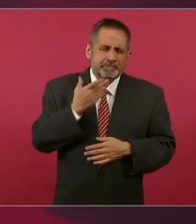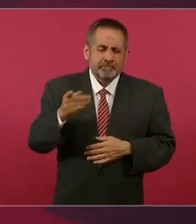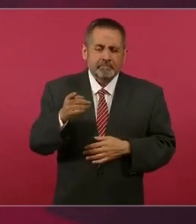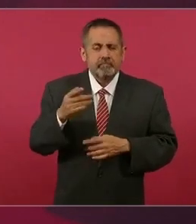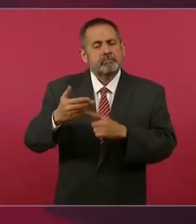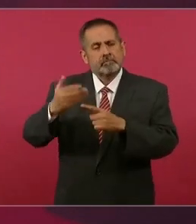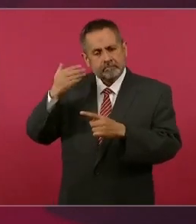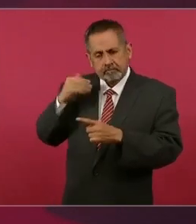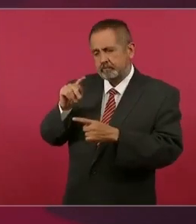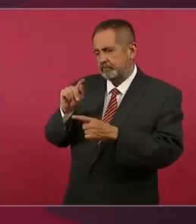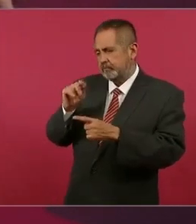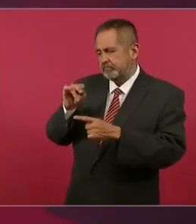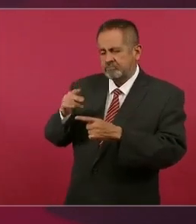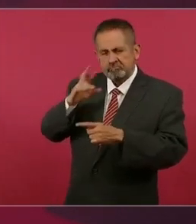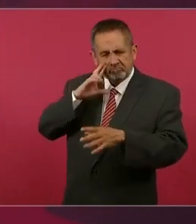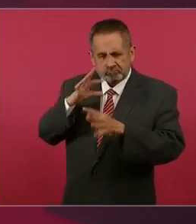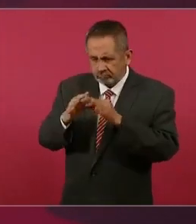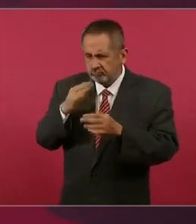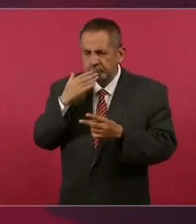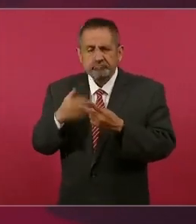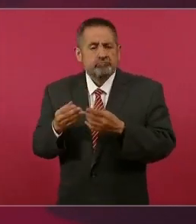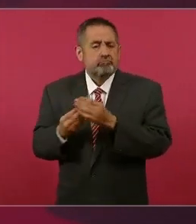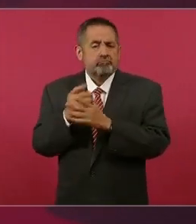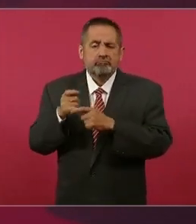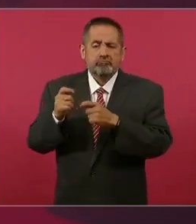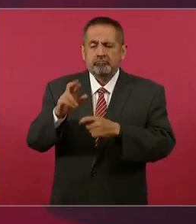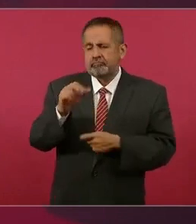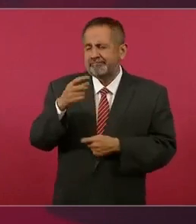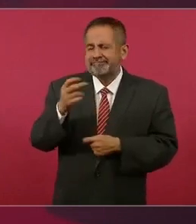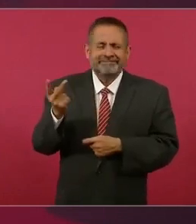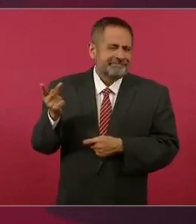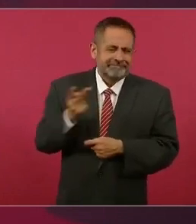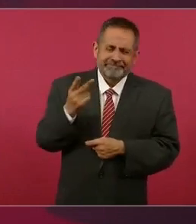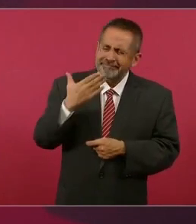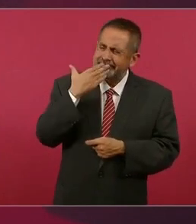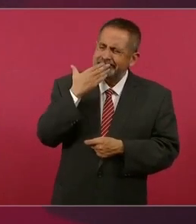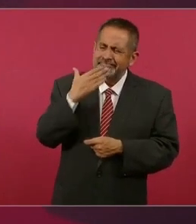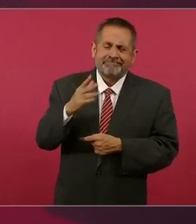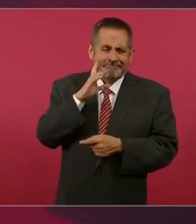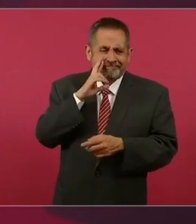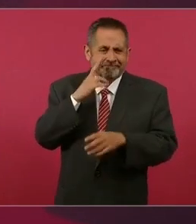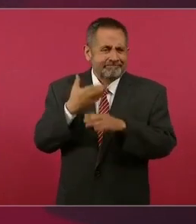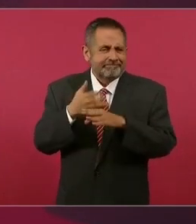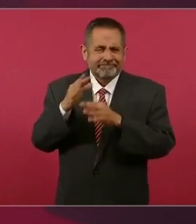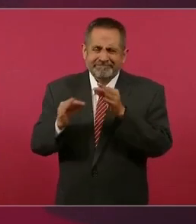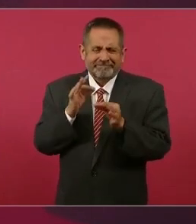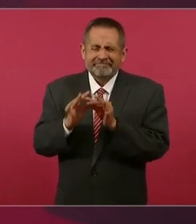su momento Tatiana y ahora Raquel, y son